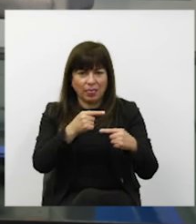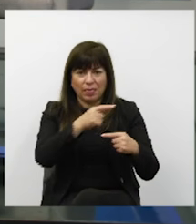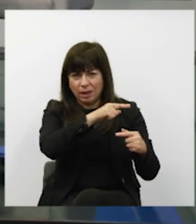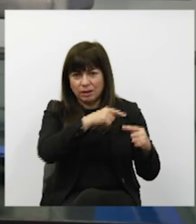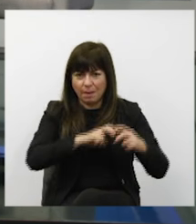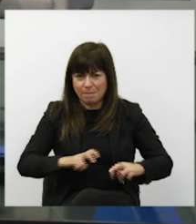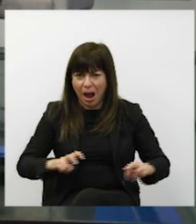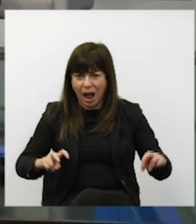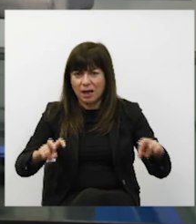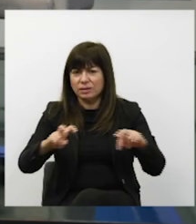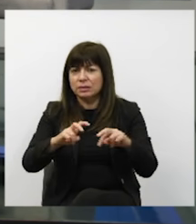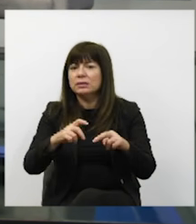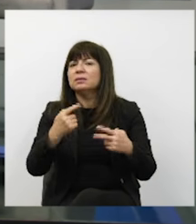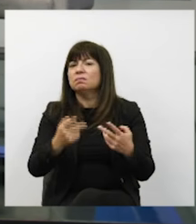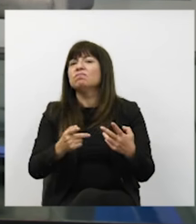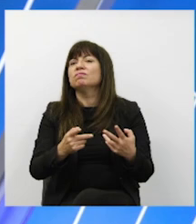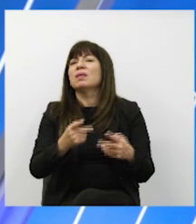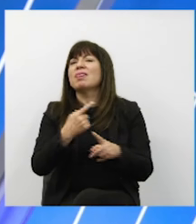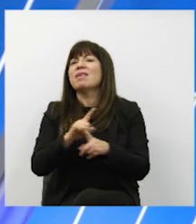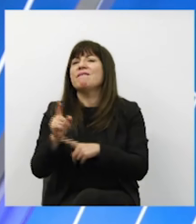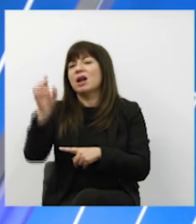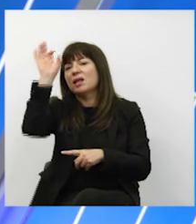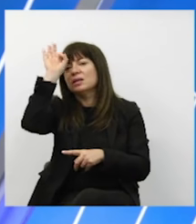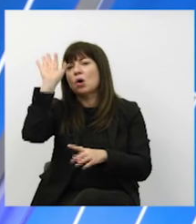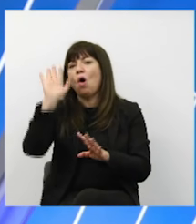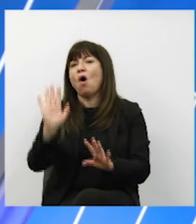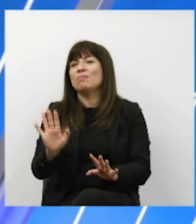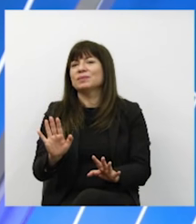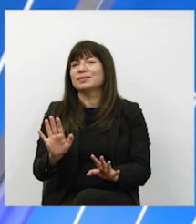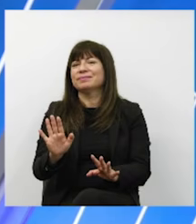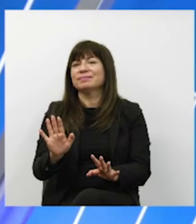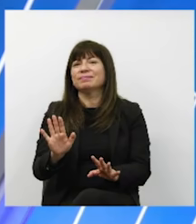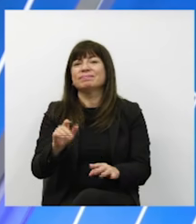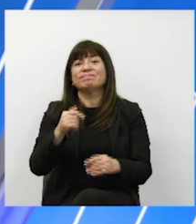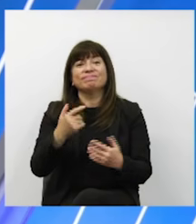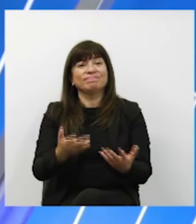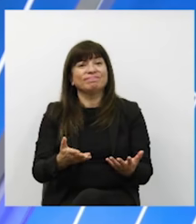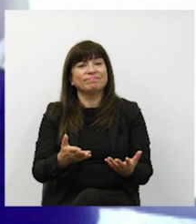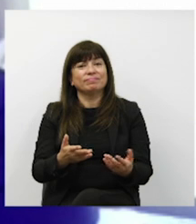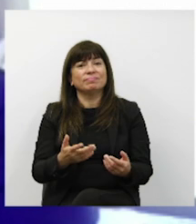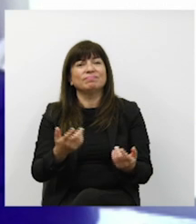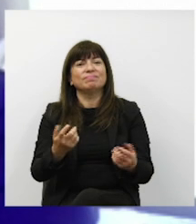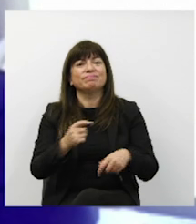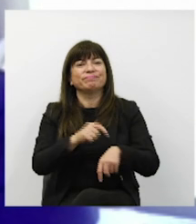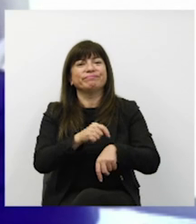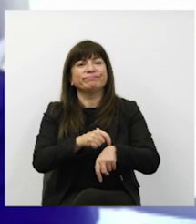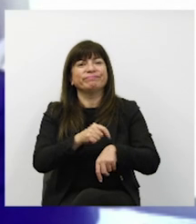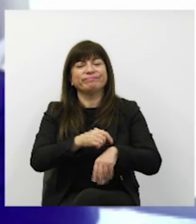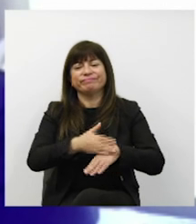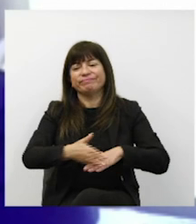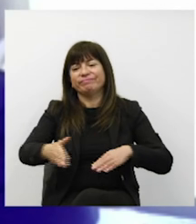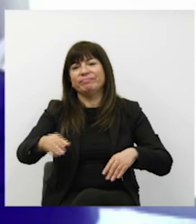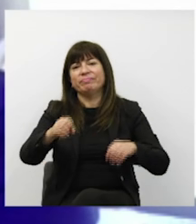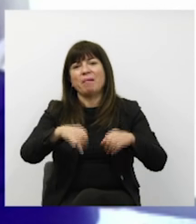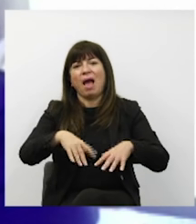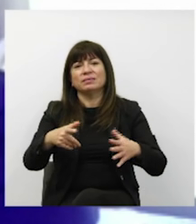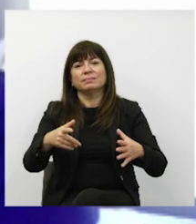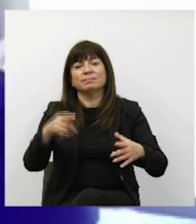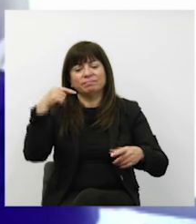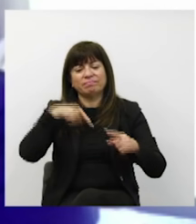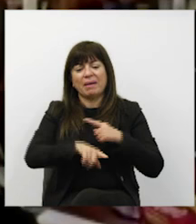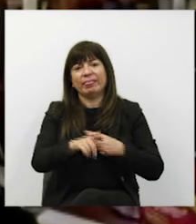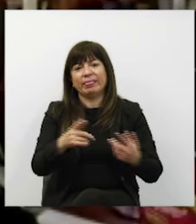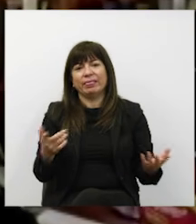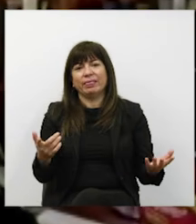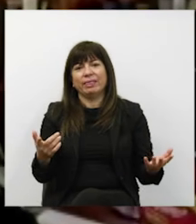digamos, es lo mismo, digamos, es algunos. En eso estamos todo el rato, estamos metidos en eso. Yo creo que hay un tema